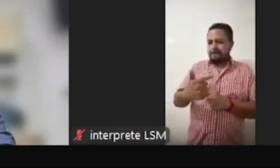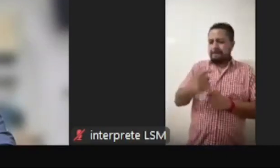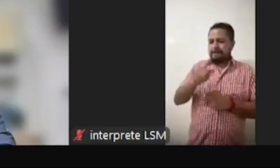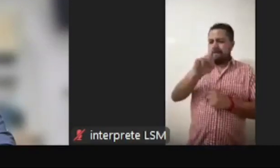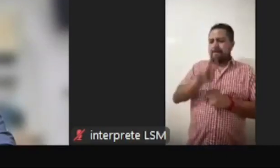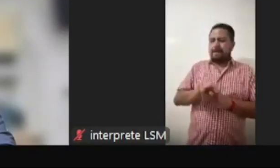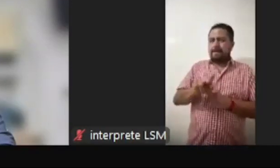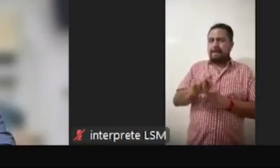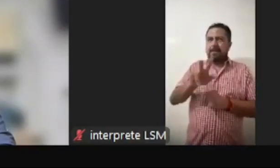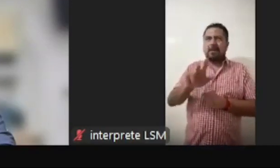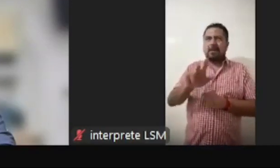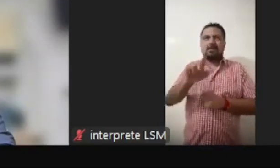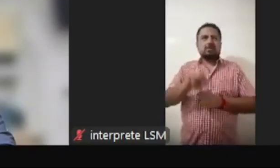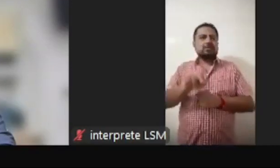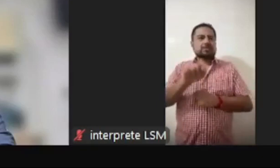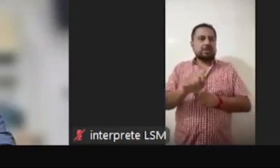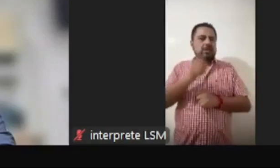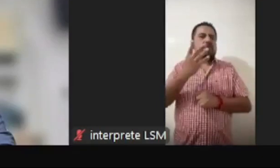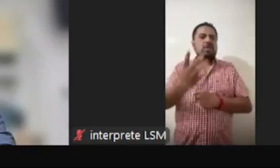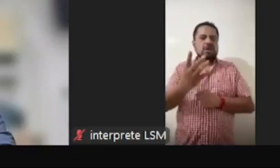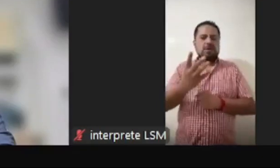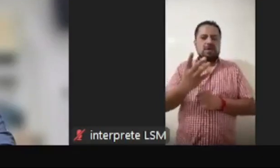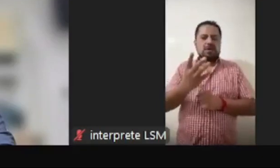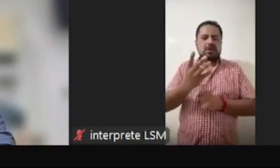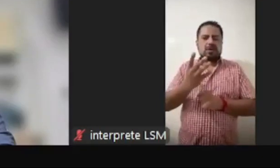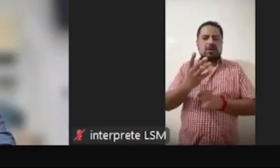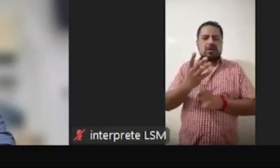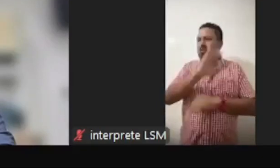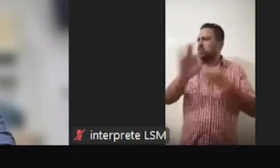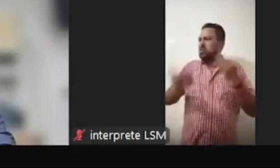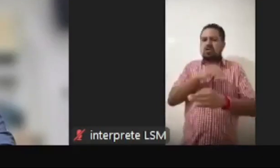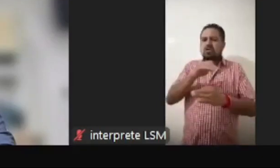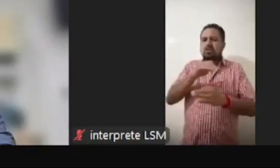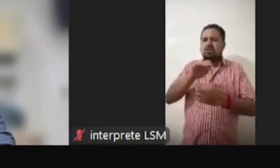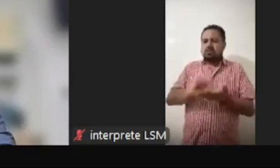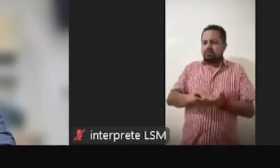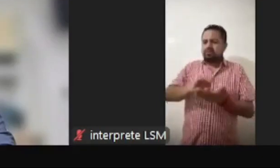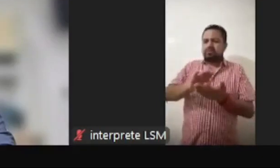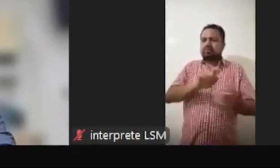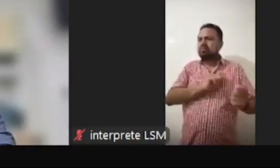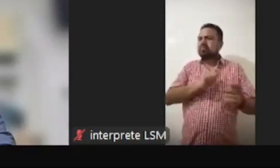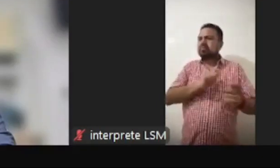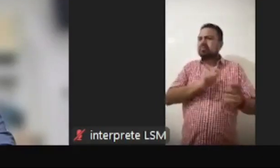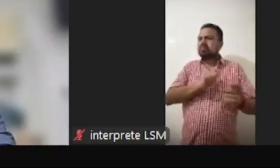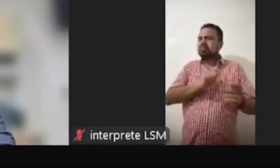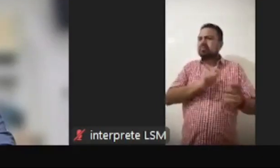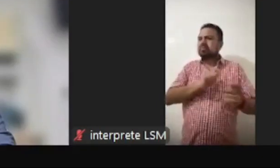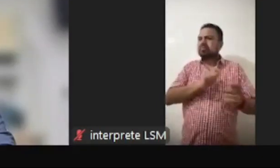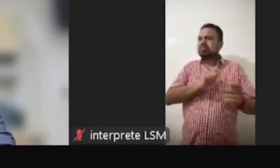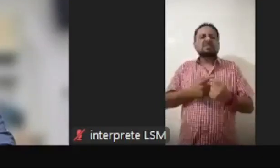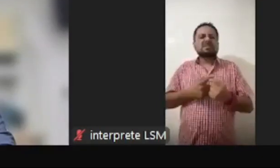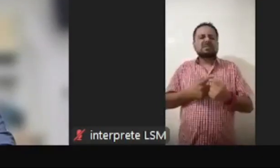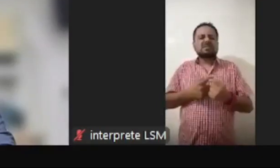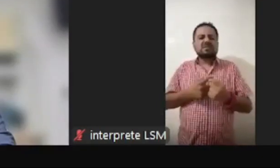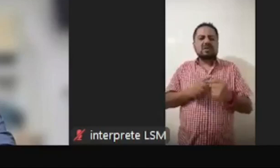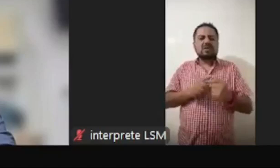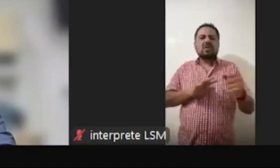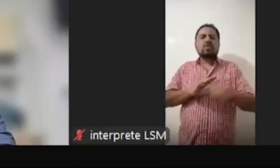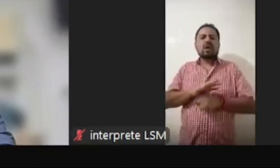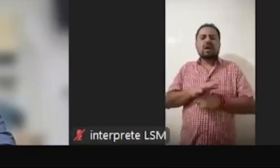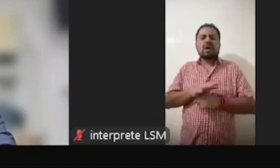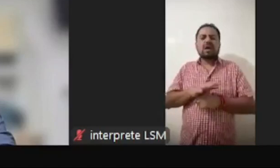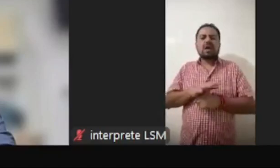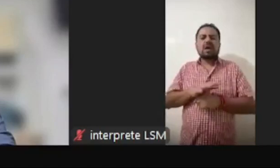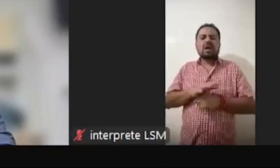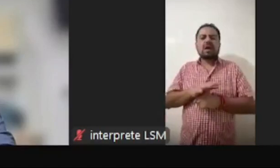28 diagonal 2024, todos acumulados que fueron turnados también a la ponencia a mi cargo. Por lo